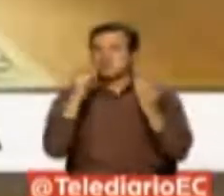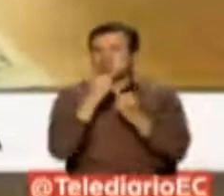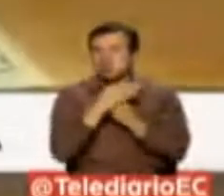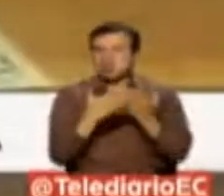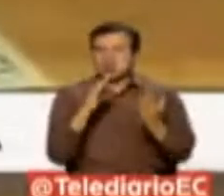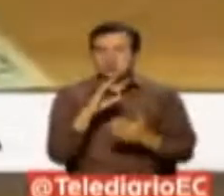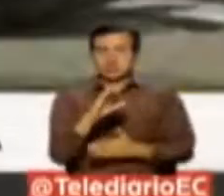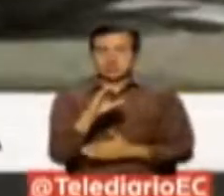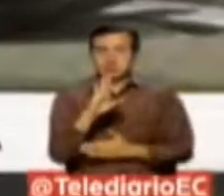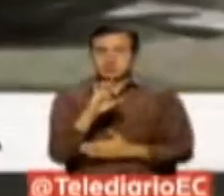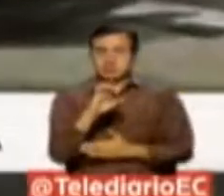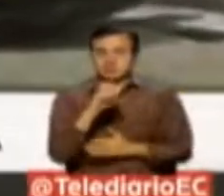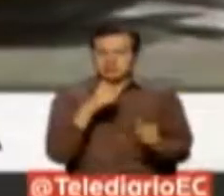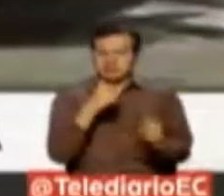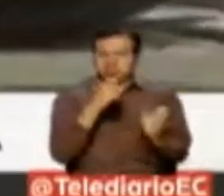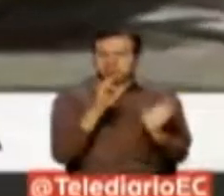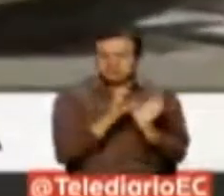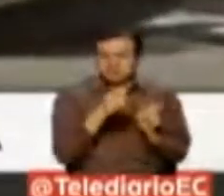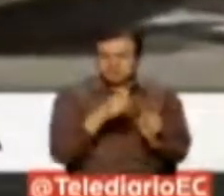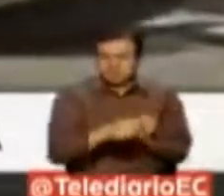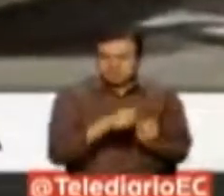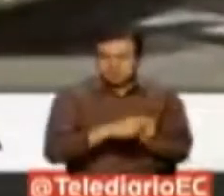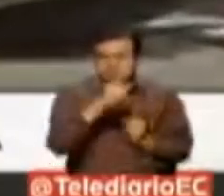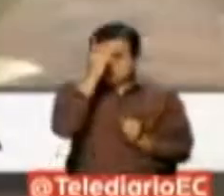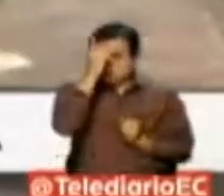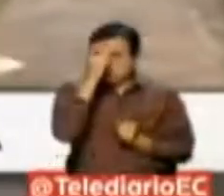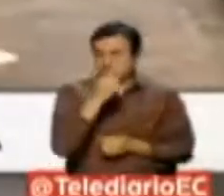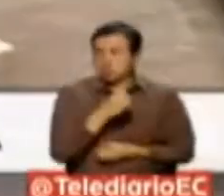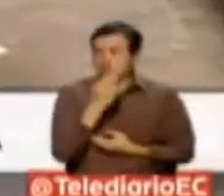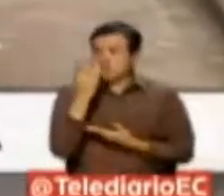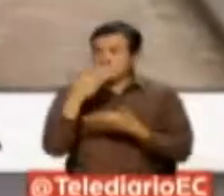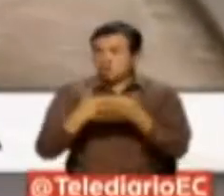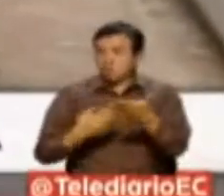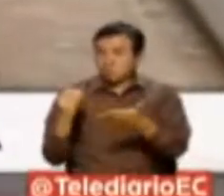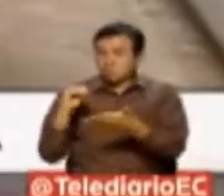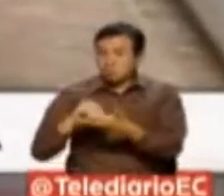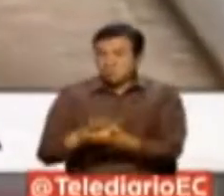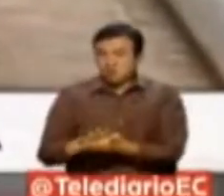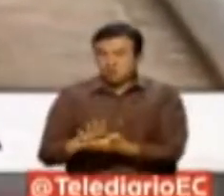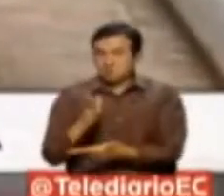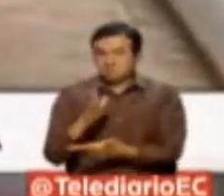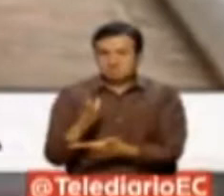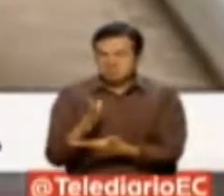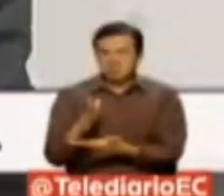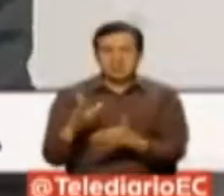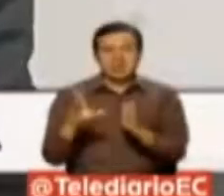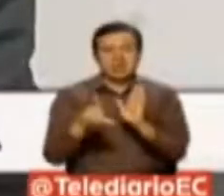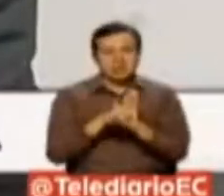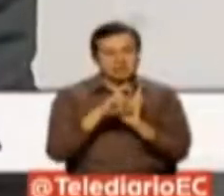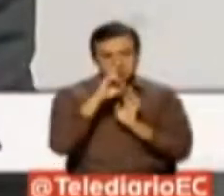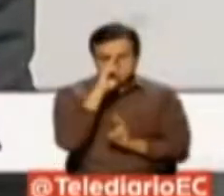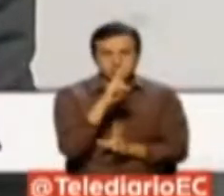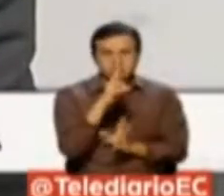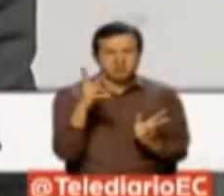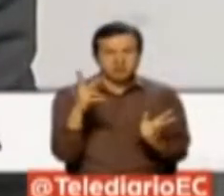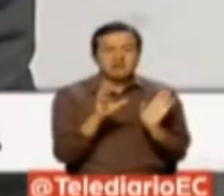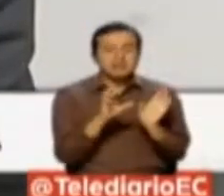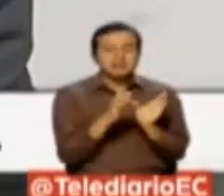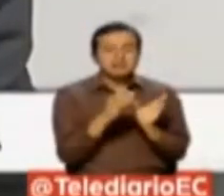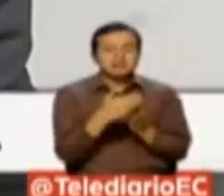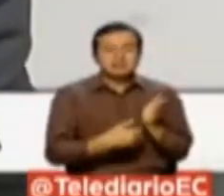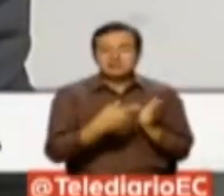sietes no se reportó como deuda y aparte se usaron procedimientos no establecidos en la ley es un título